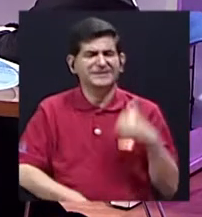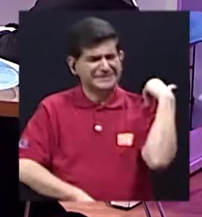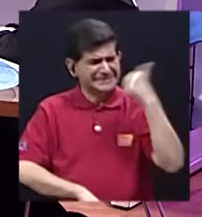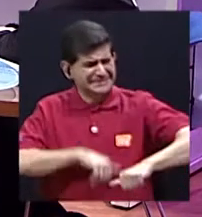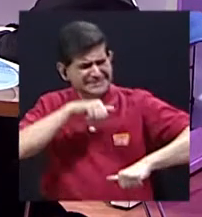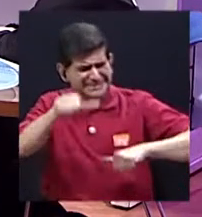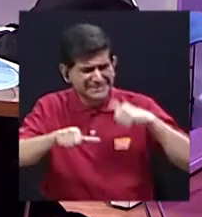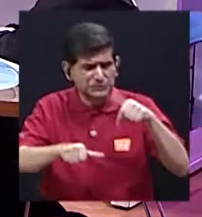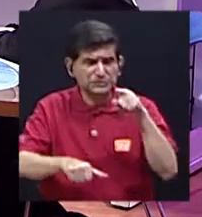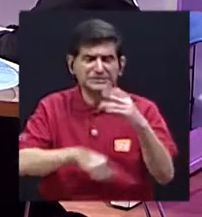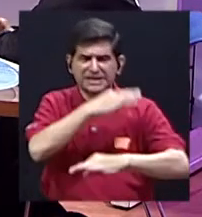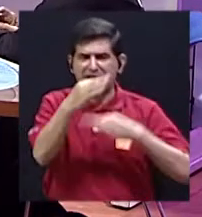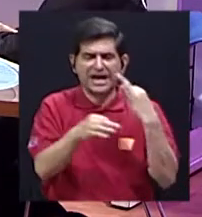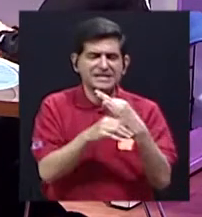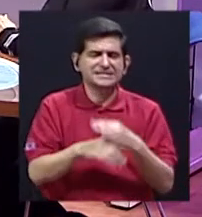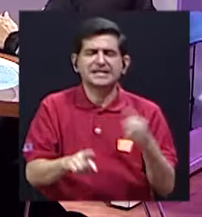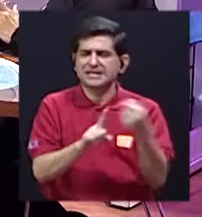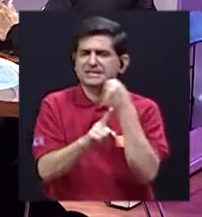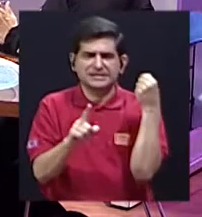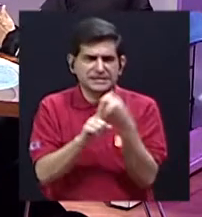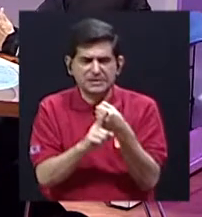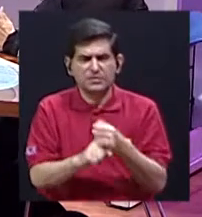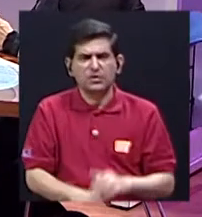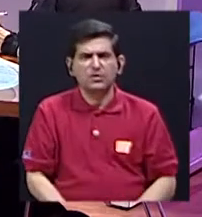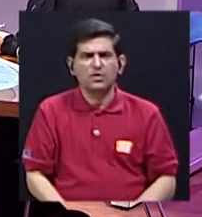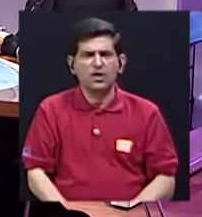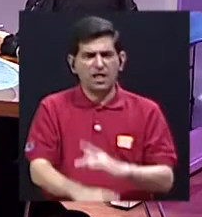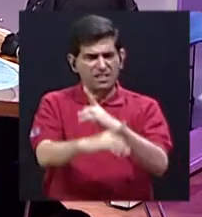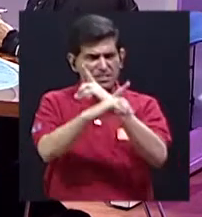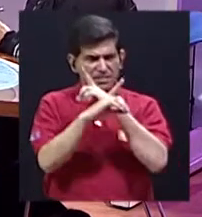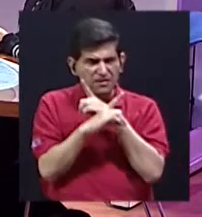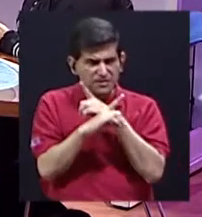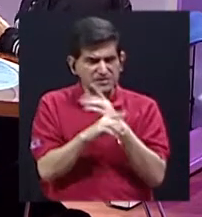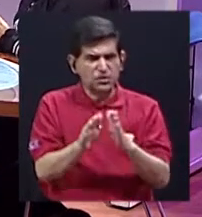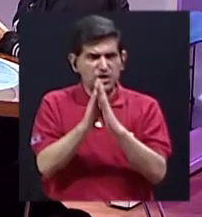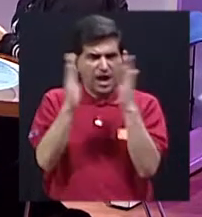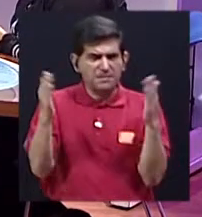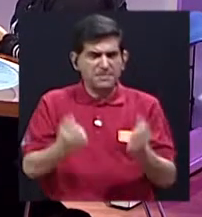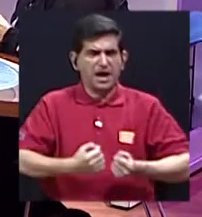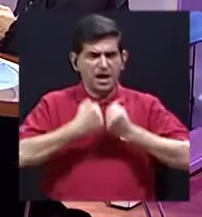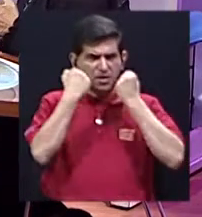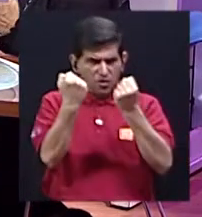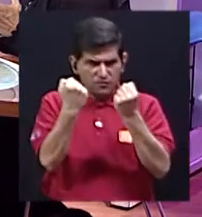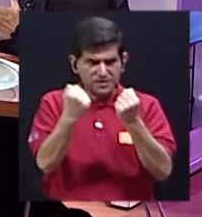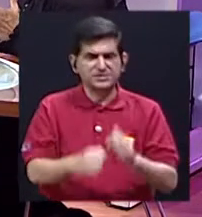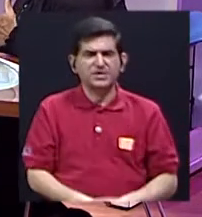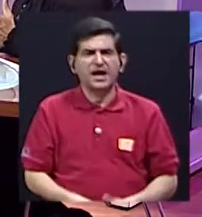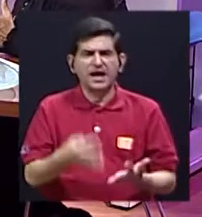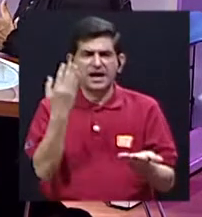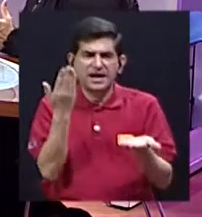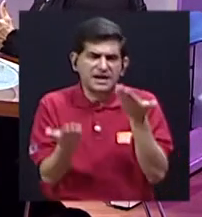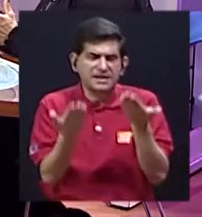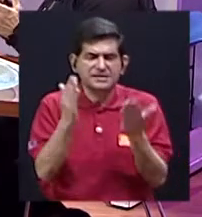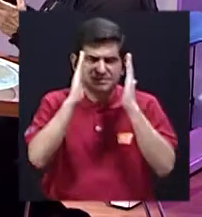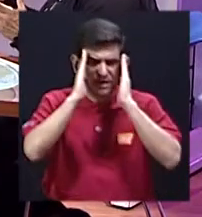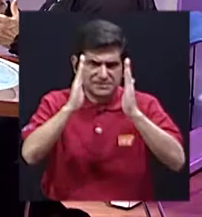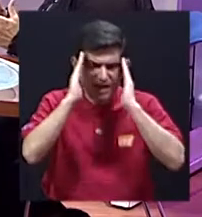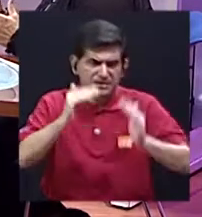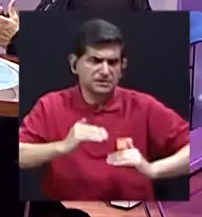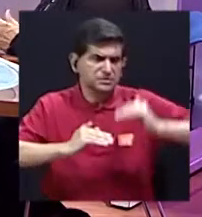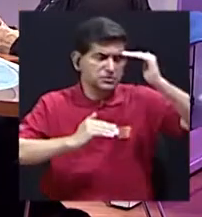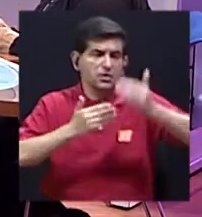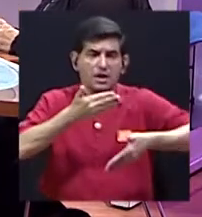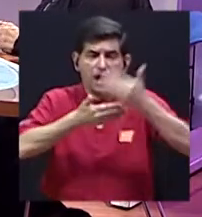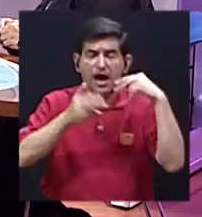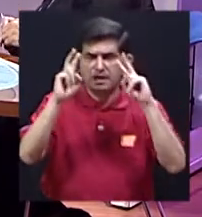este tipo de violencia la defensoría ampliar fortalecer hacer a dar más atención de la que ha venido